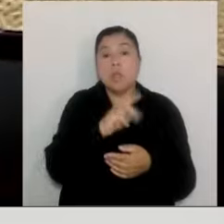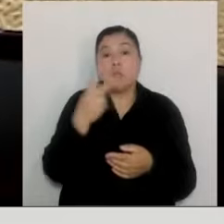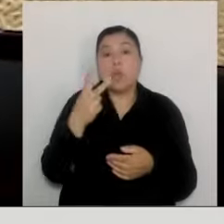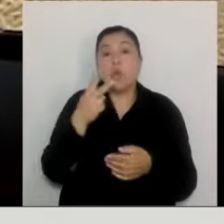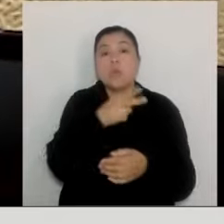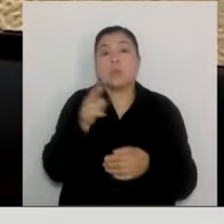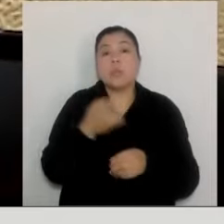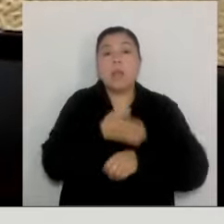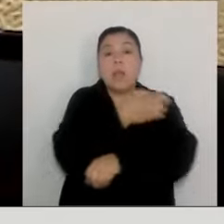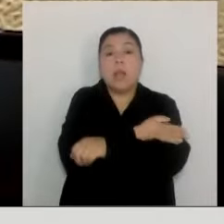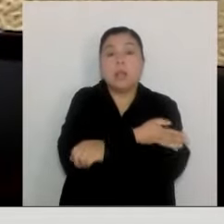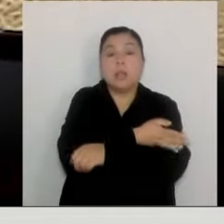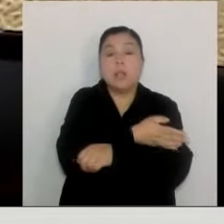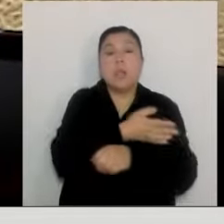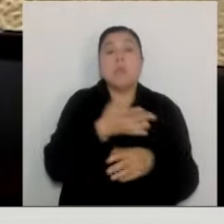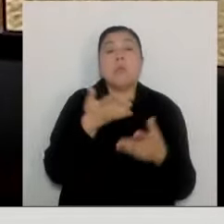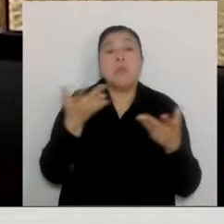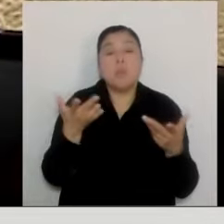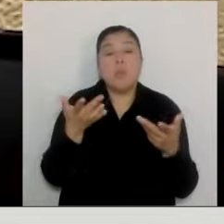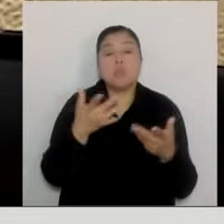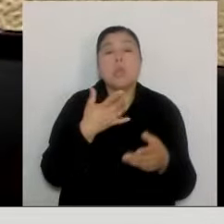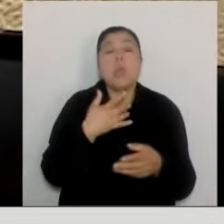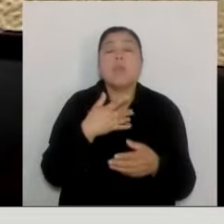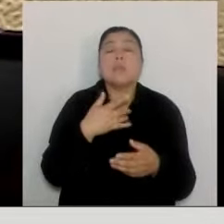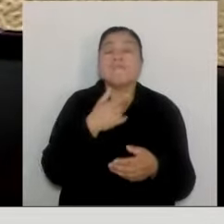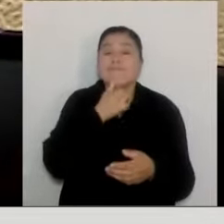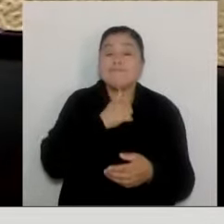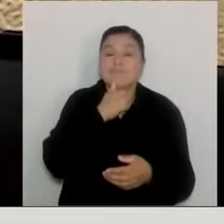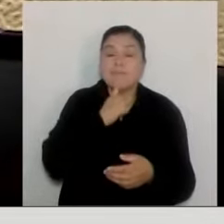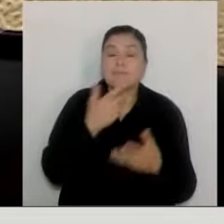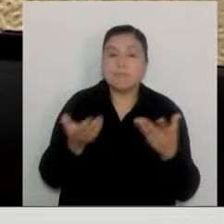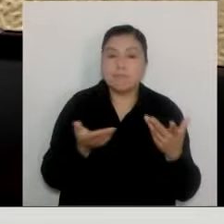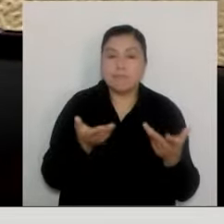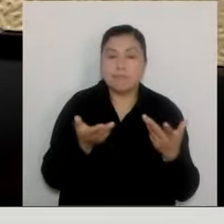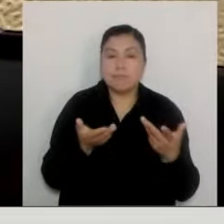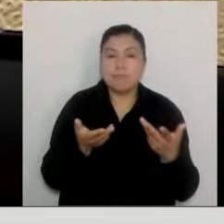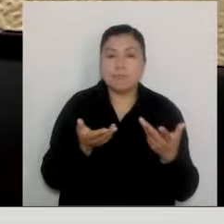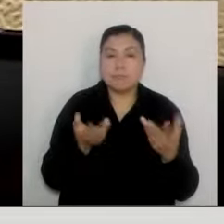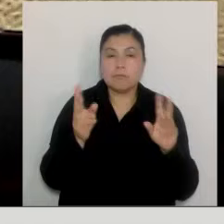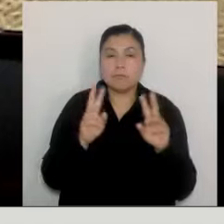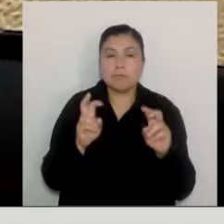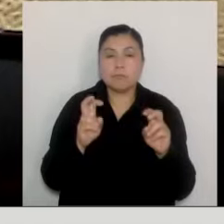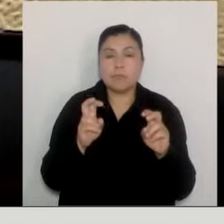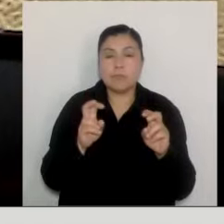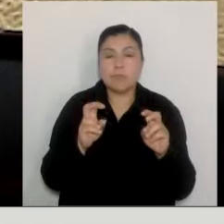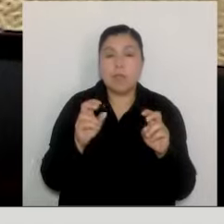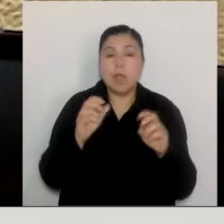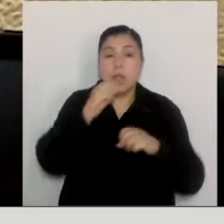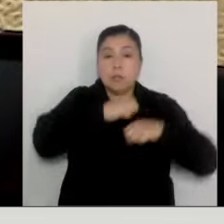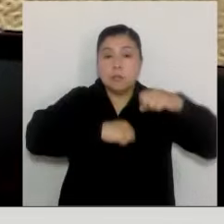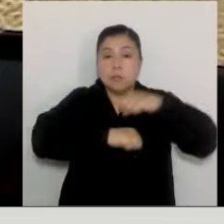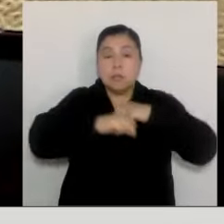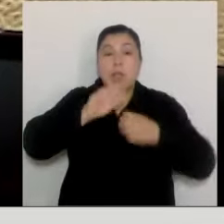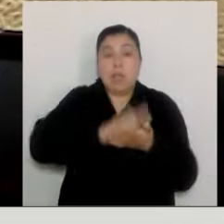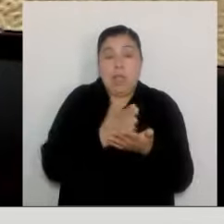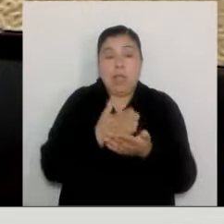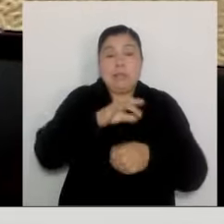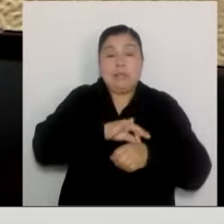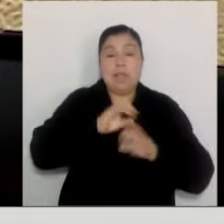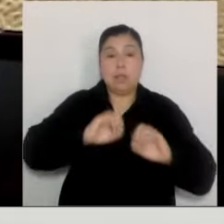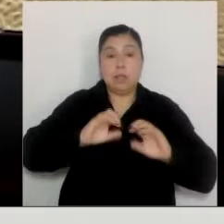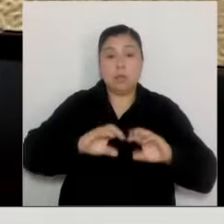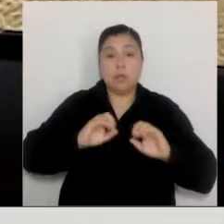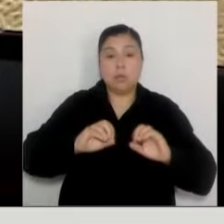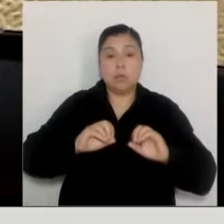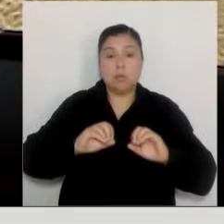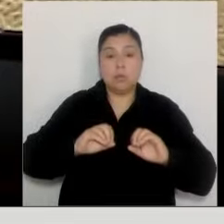ocurra por lo tanto hay una deuda en términos de infraestructura de salud de Educación que los